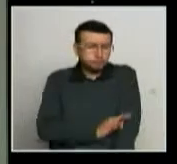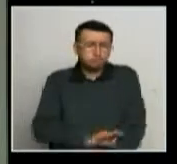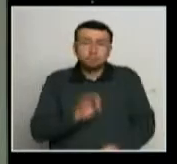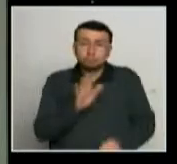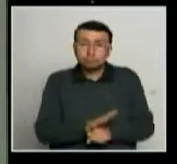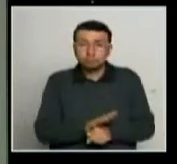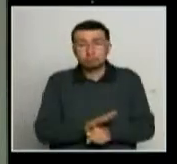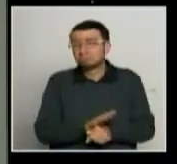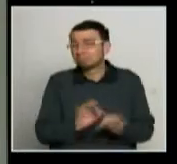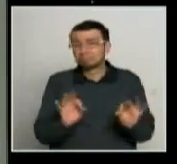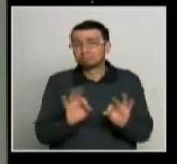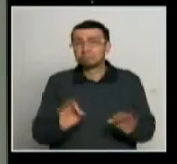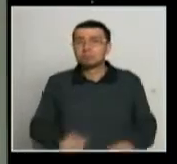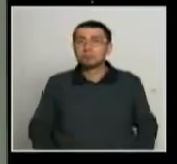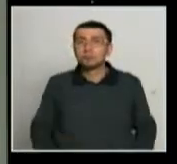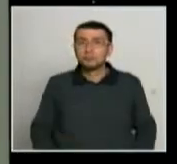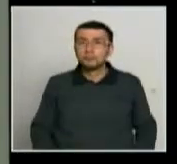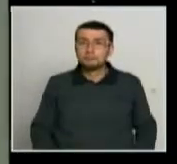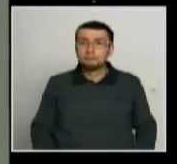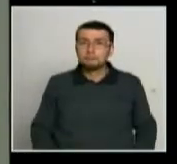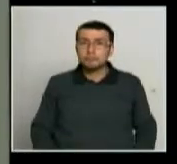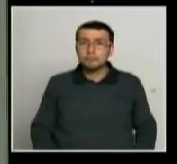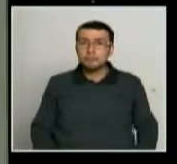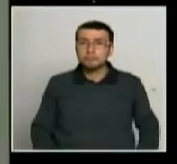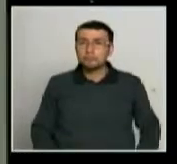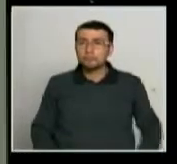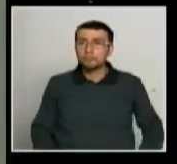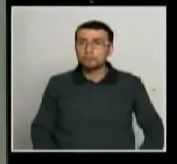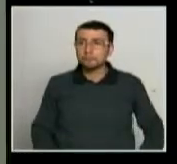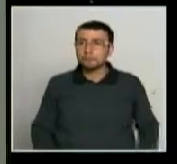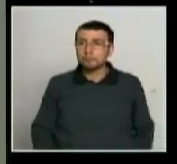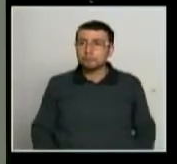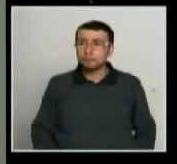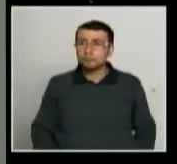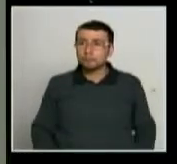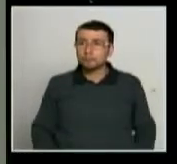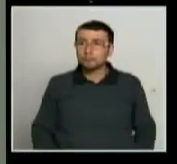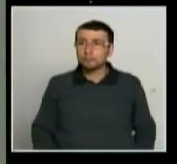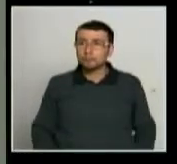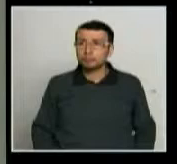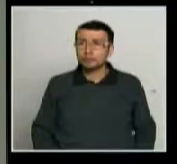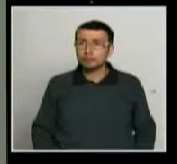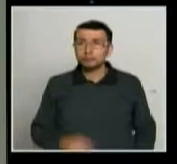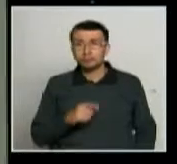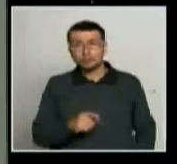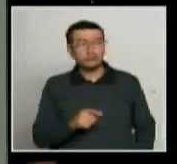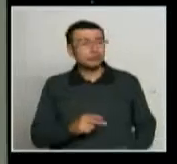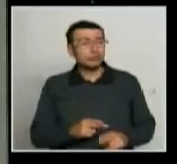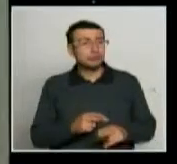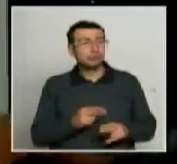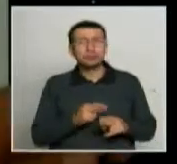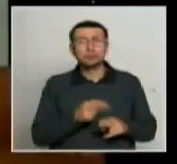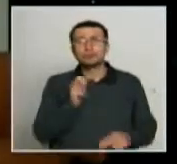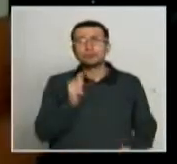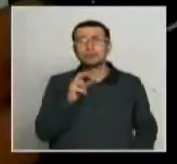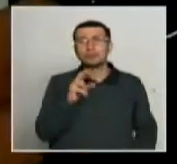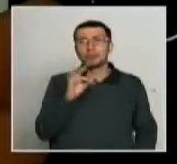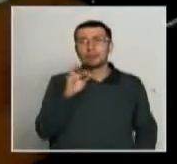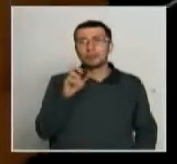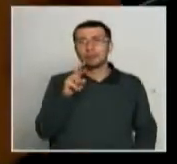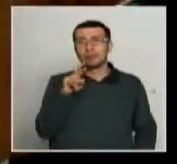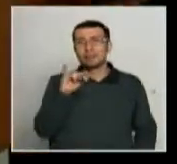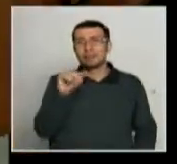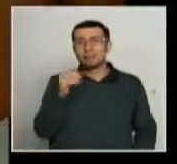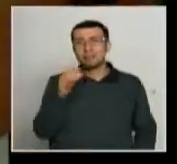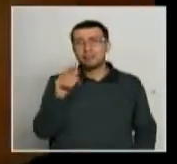esta arteria que estamos examinando. Esa es la arteria femoral común. Esa es la parte que tiene que ver